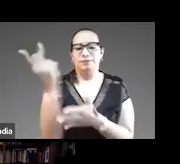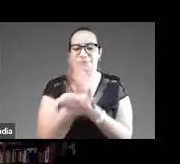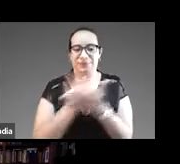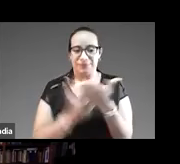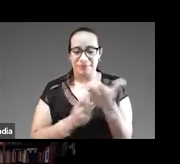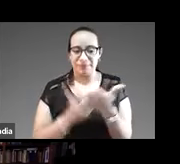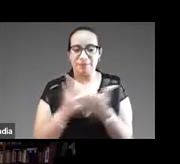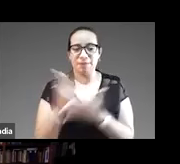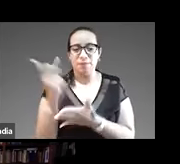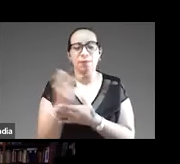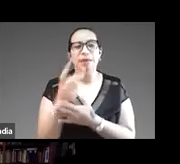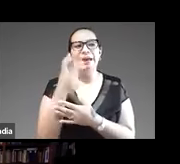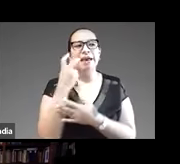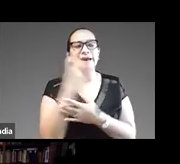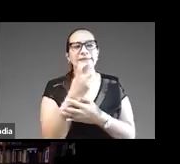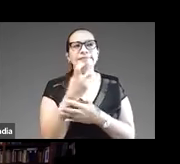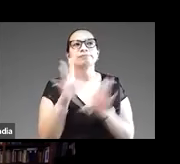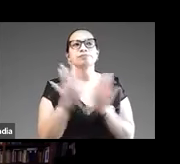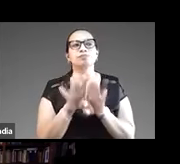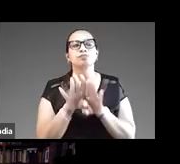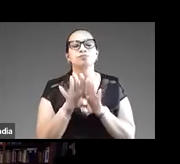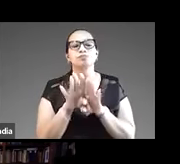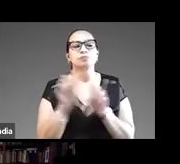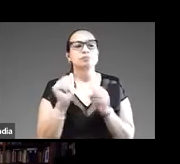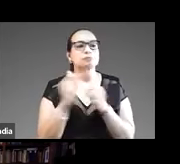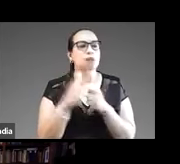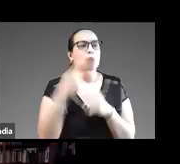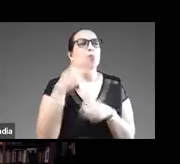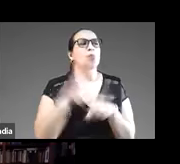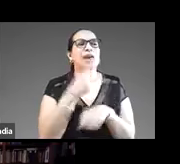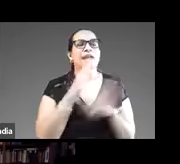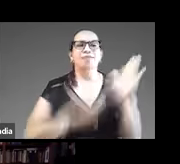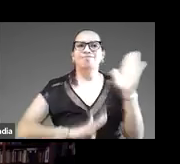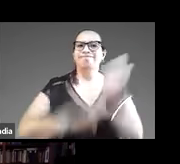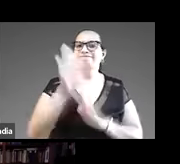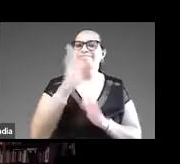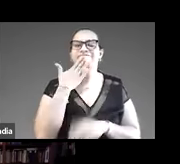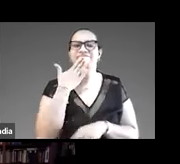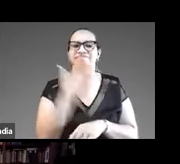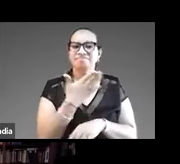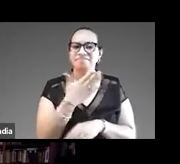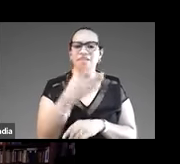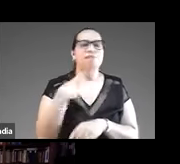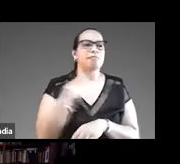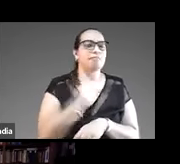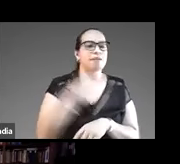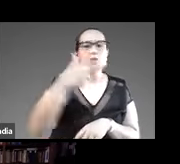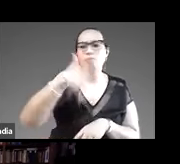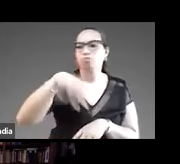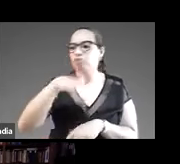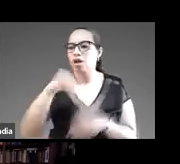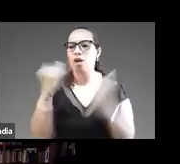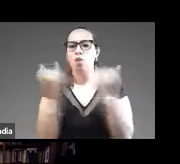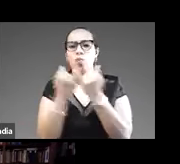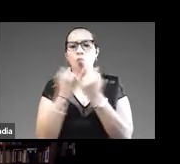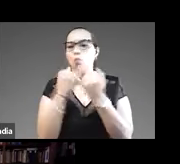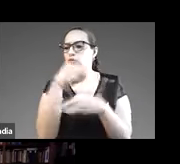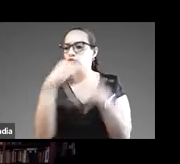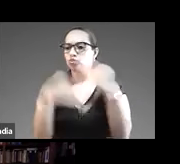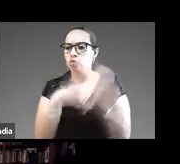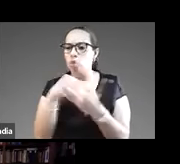un aspecto de su éxito, han tenido que buscar, como todos, y la